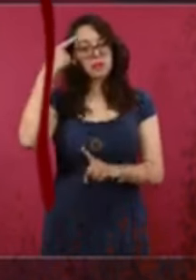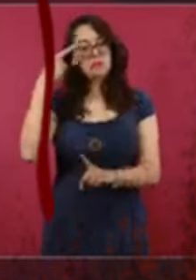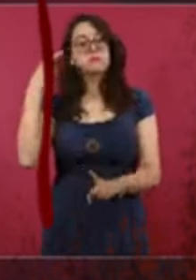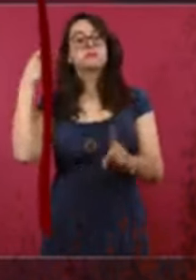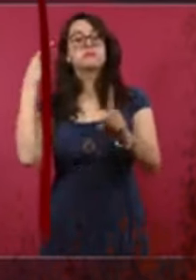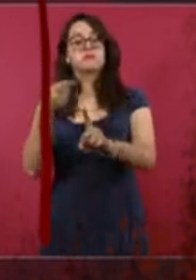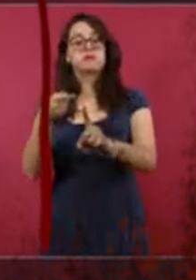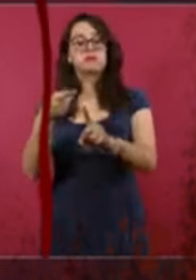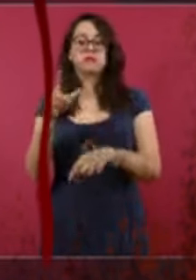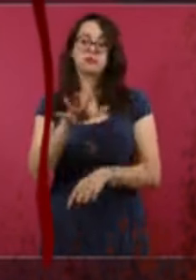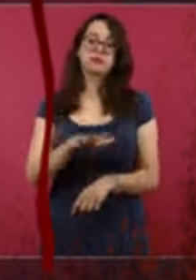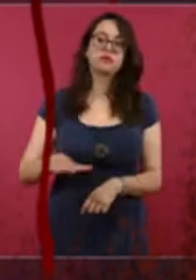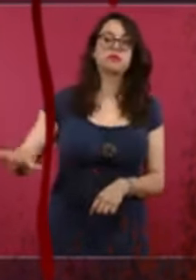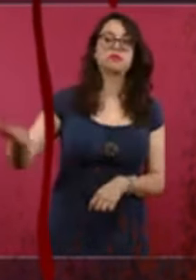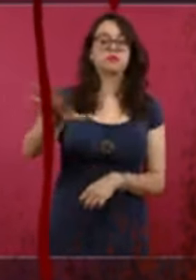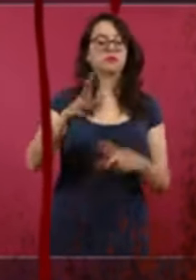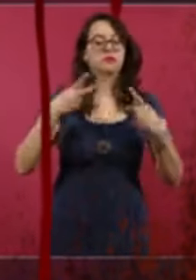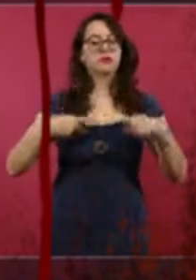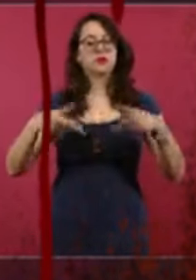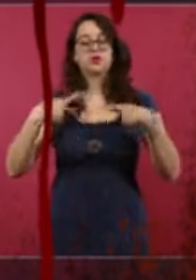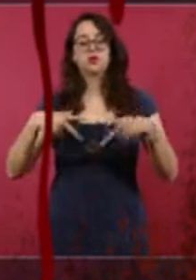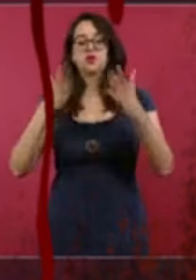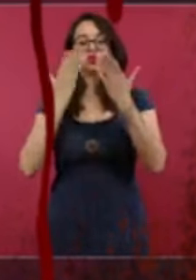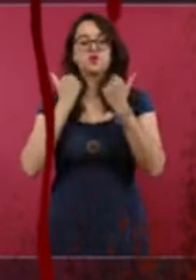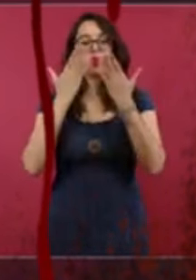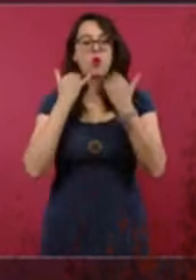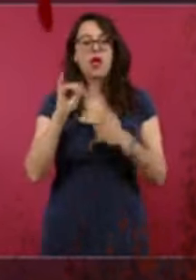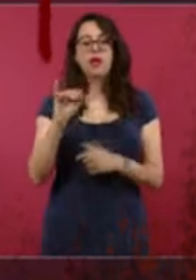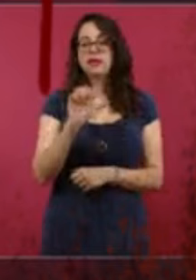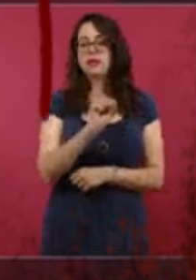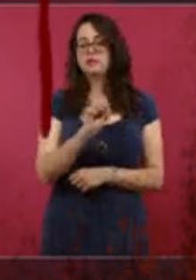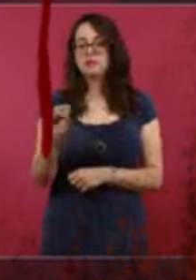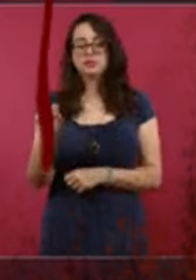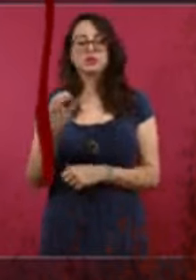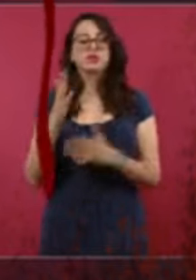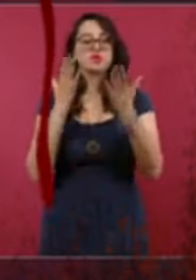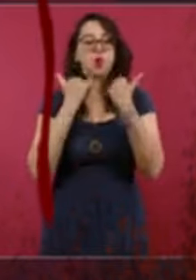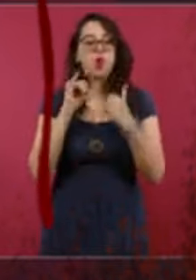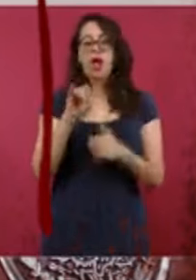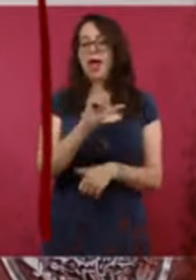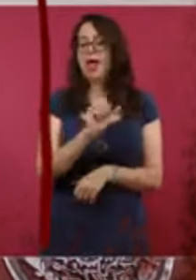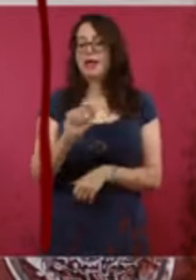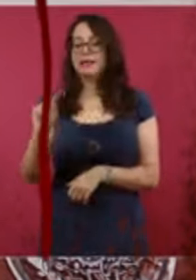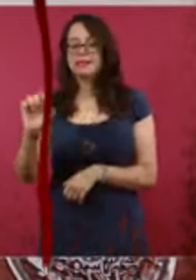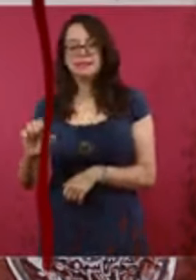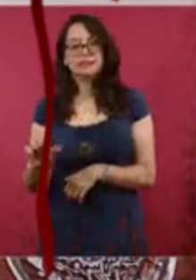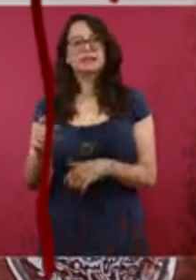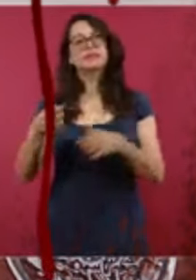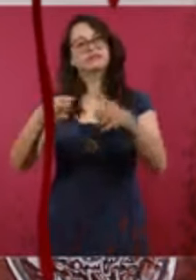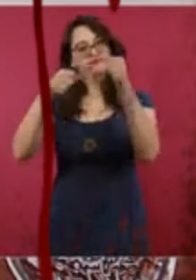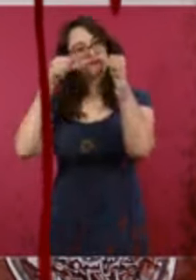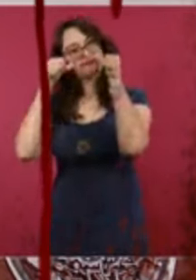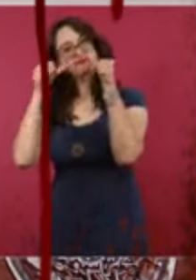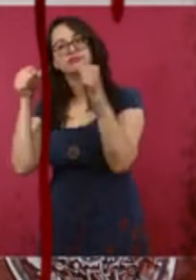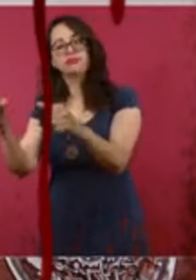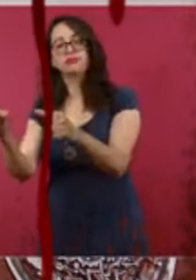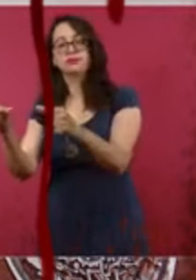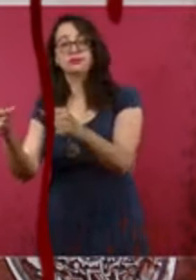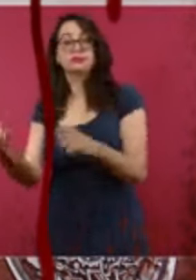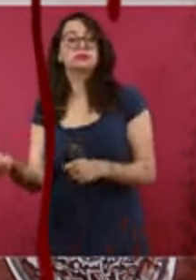denuncia formal, nadie en la cárcel, y entonces pues esto abona la impunidad. Y estoy seguro que él tiene